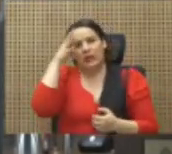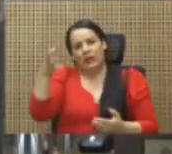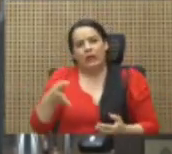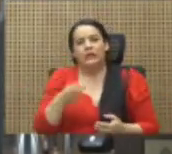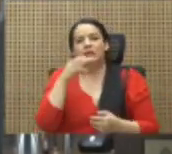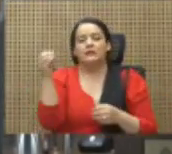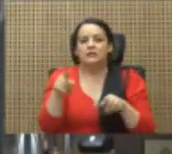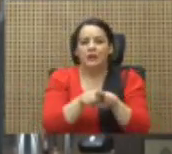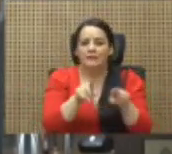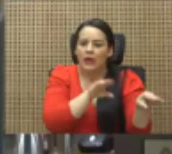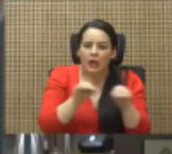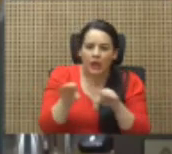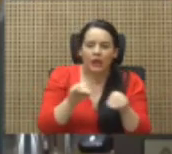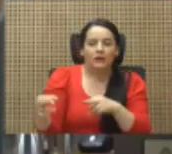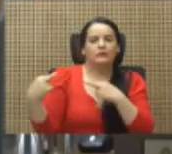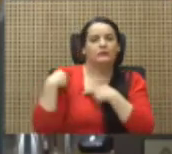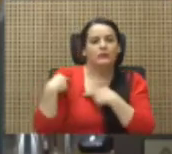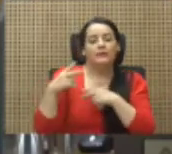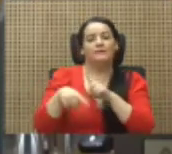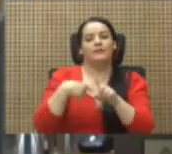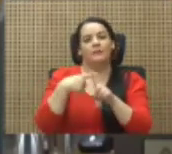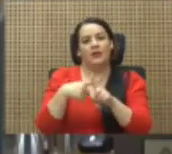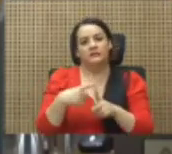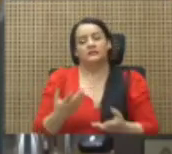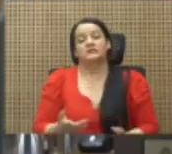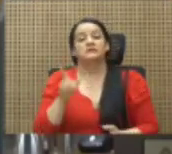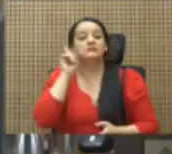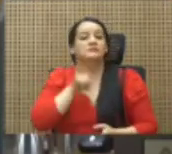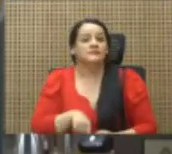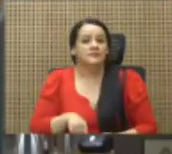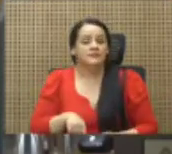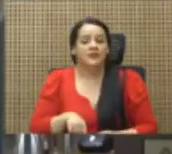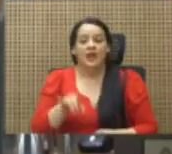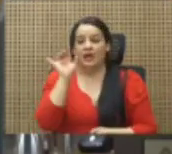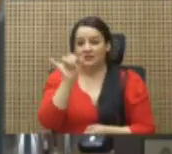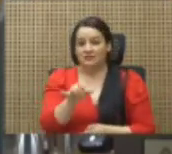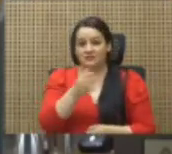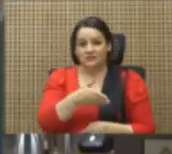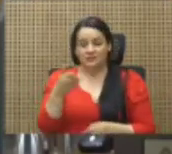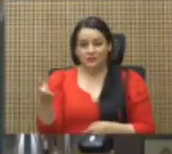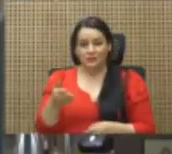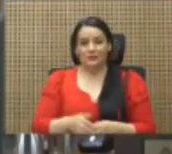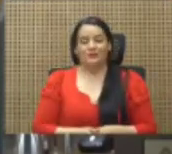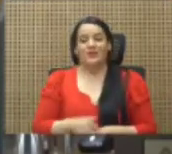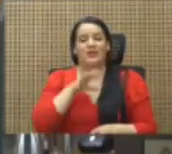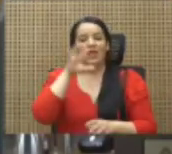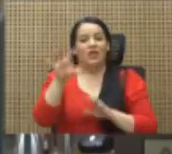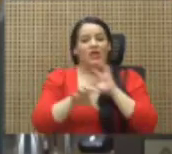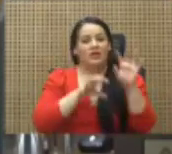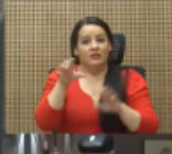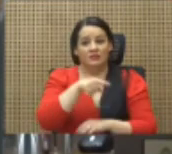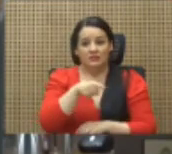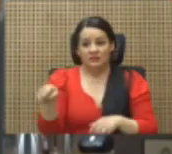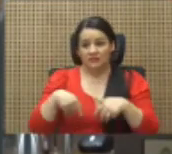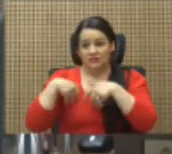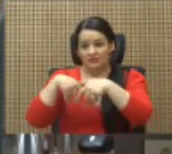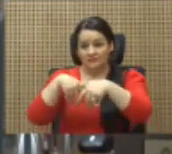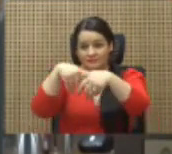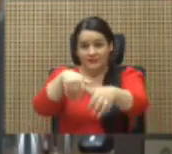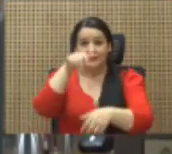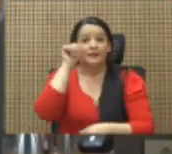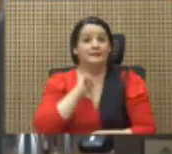trasladar responsabilidades y hasta mentir. Así las cosas, los gritos de las y los marchantes de